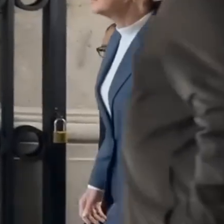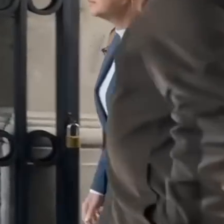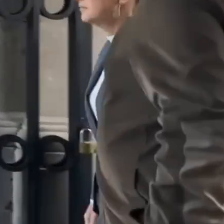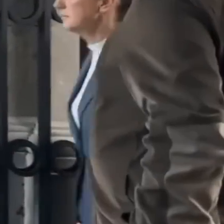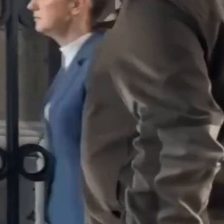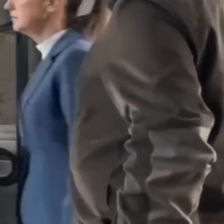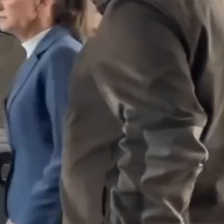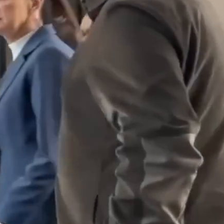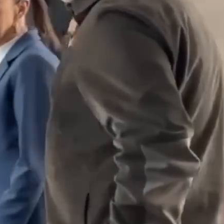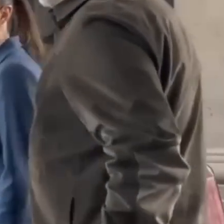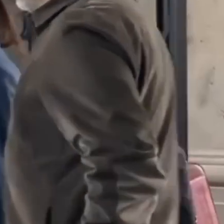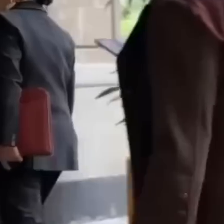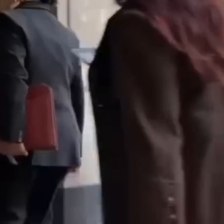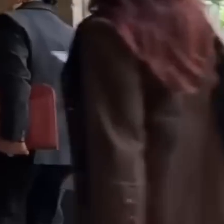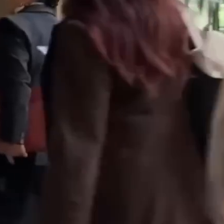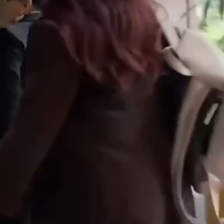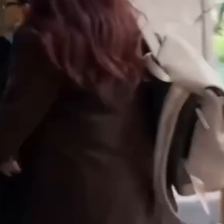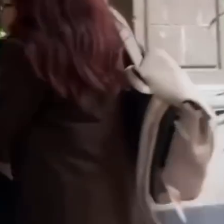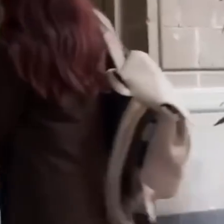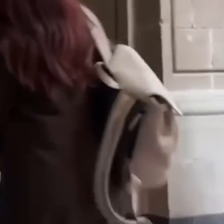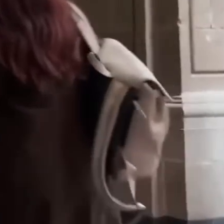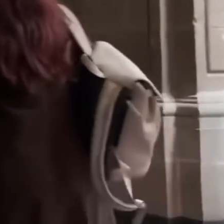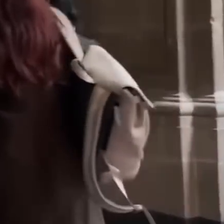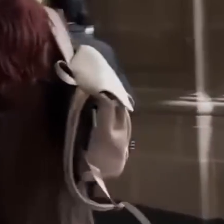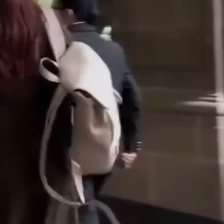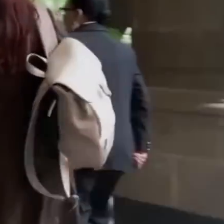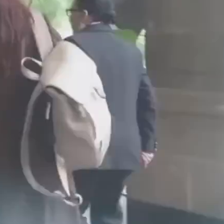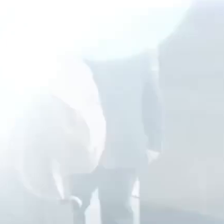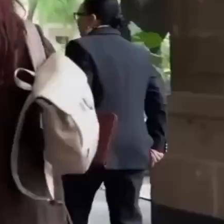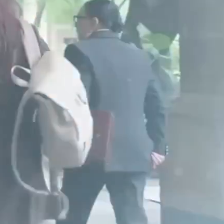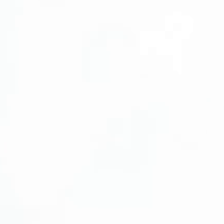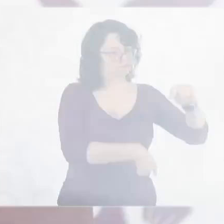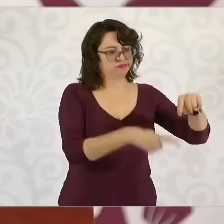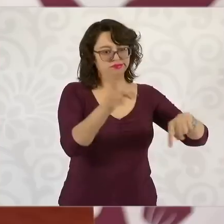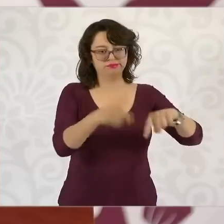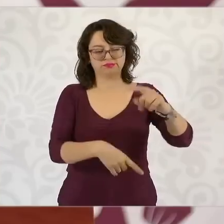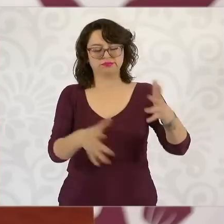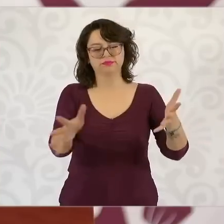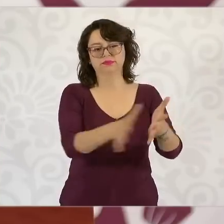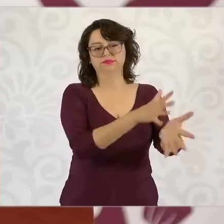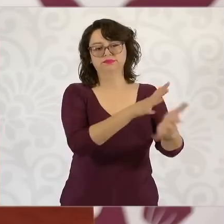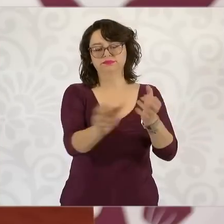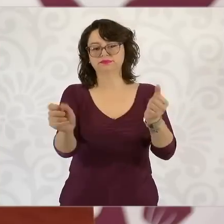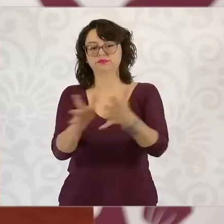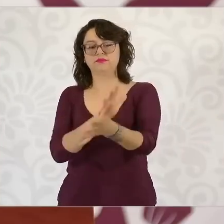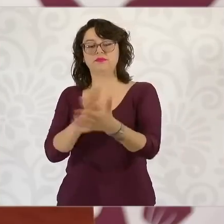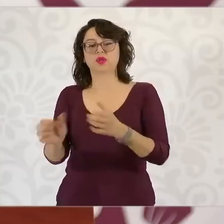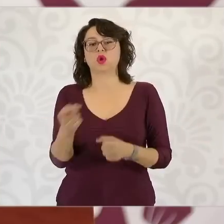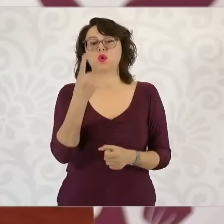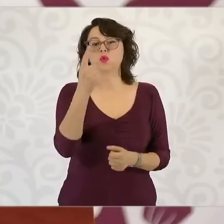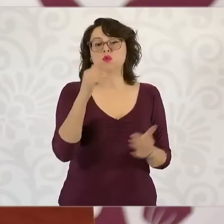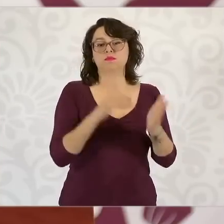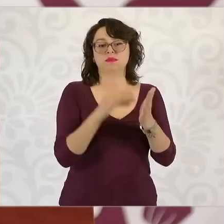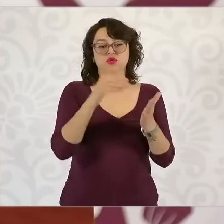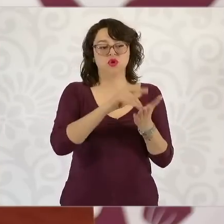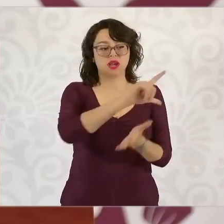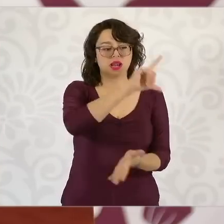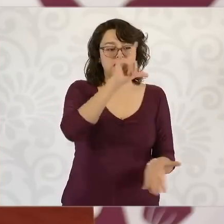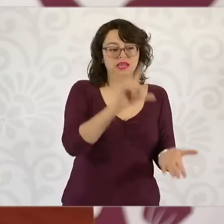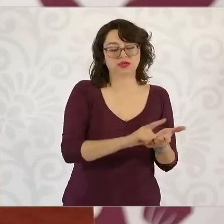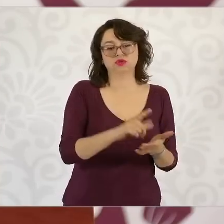Se calienta la mañanera en Palacio Nacional. El Secretaría de Seguridad y Protección Ciudadana, Omar García